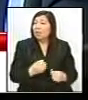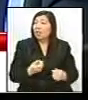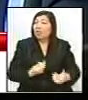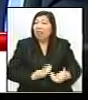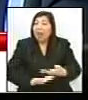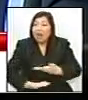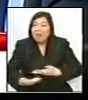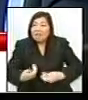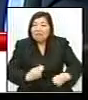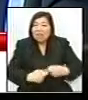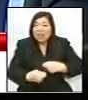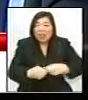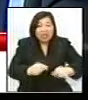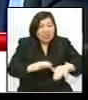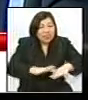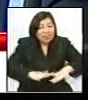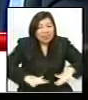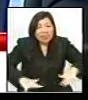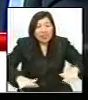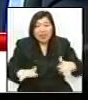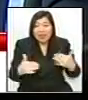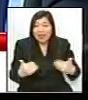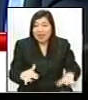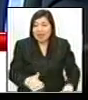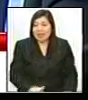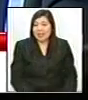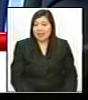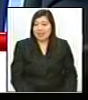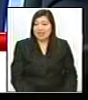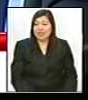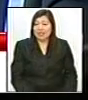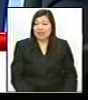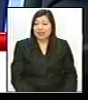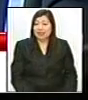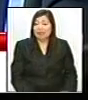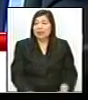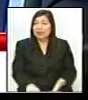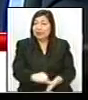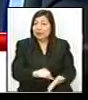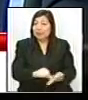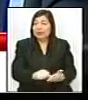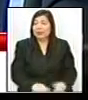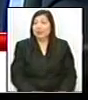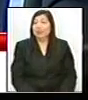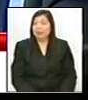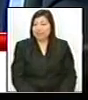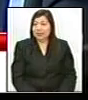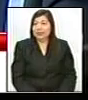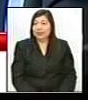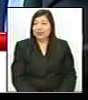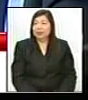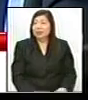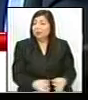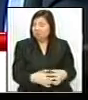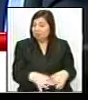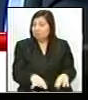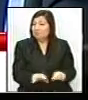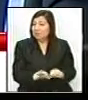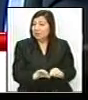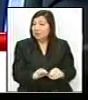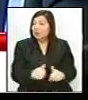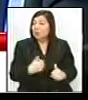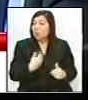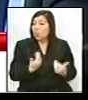terrenos, eso sucede y ha sucedido en los parques industriales de todas las ciudades, el mismo Tacna, la región a la